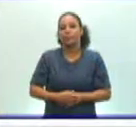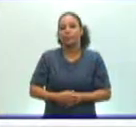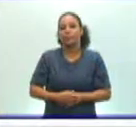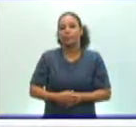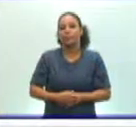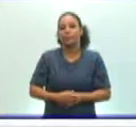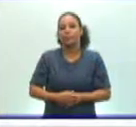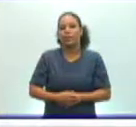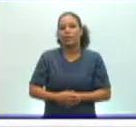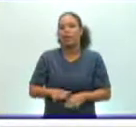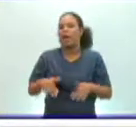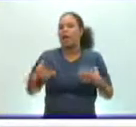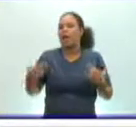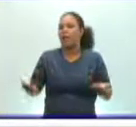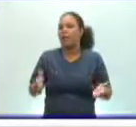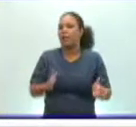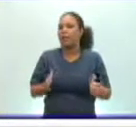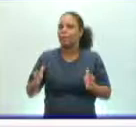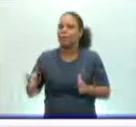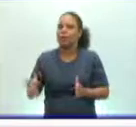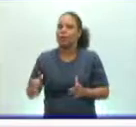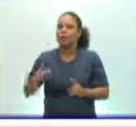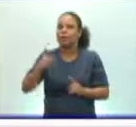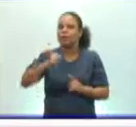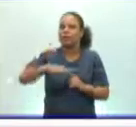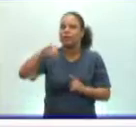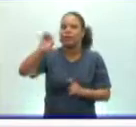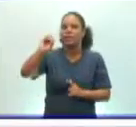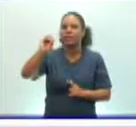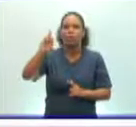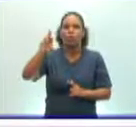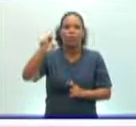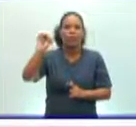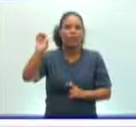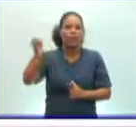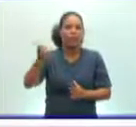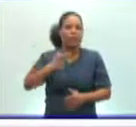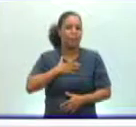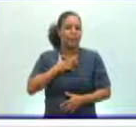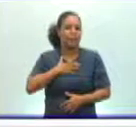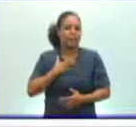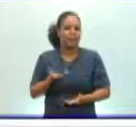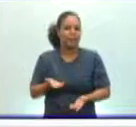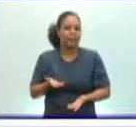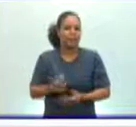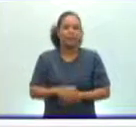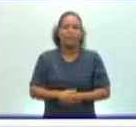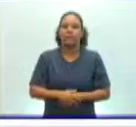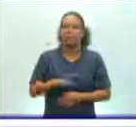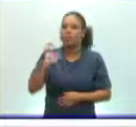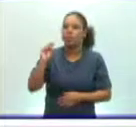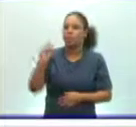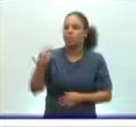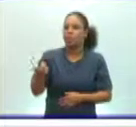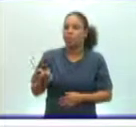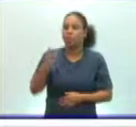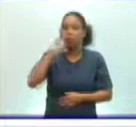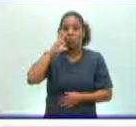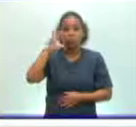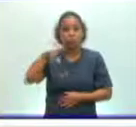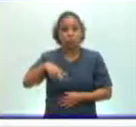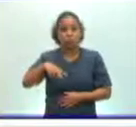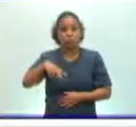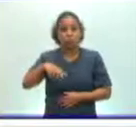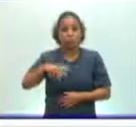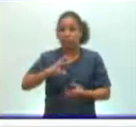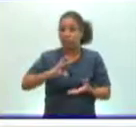Entonces, ¿a qué teorema o a qué parte del teorema de las transversales estamos haciendo referencia? ¿Observaste la